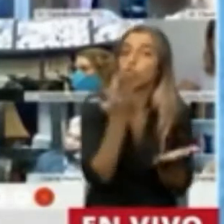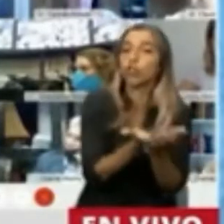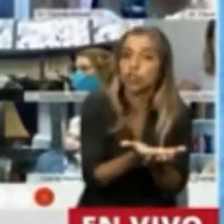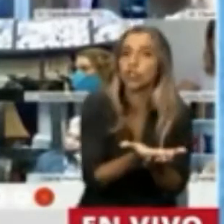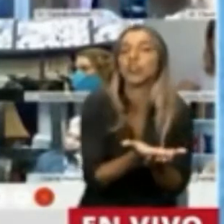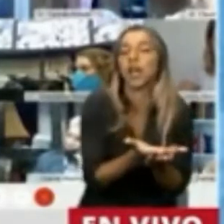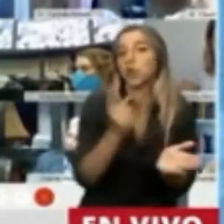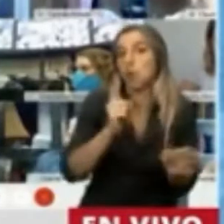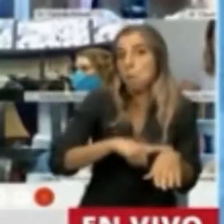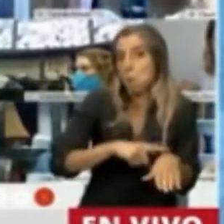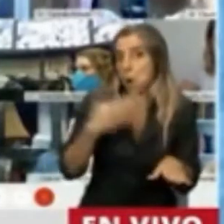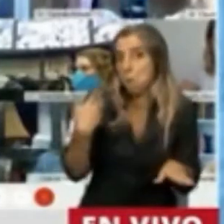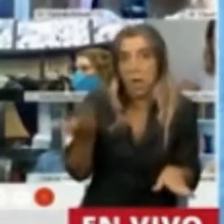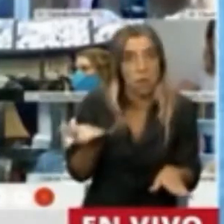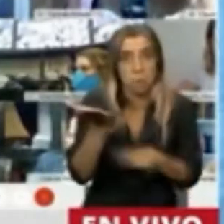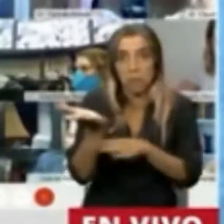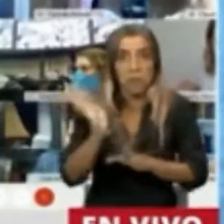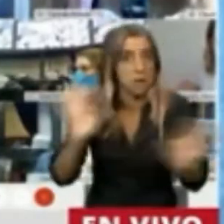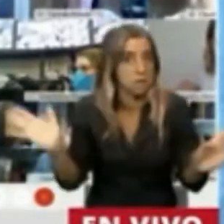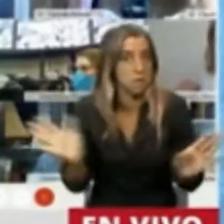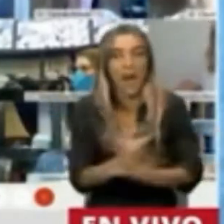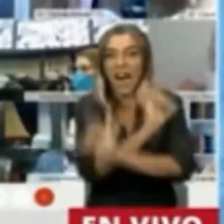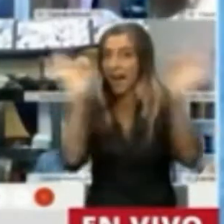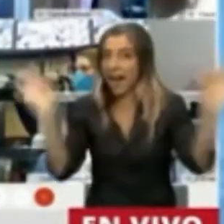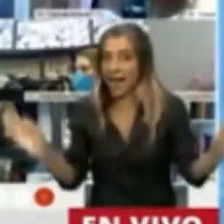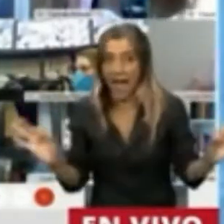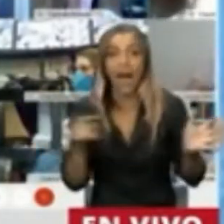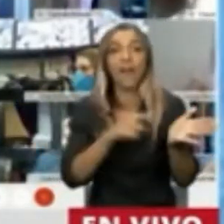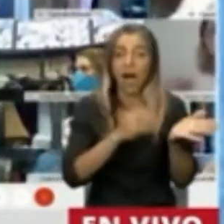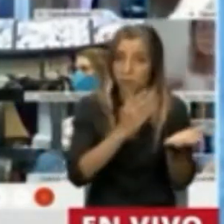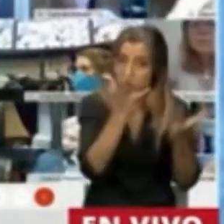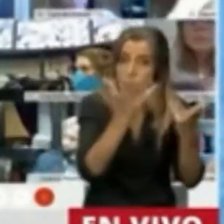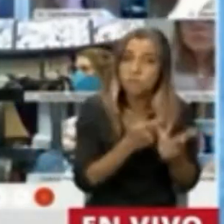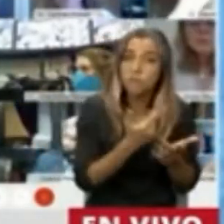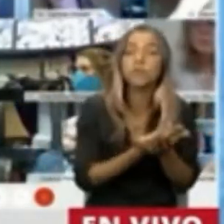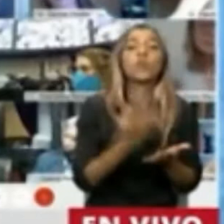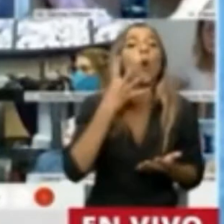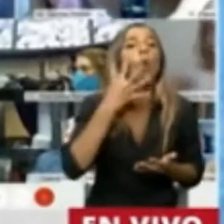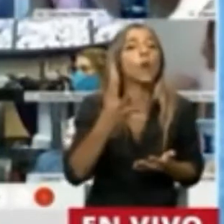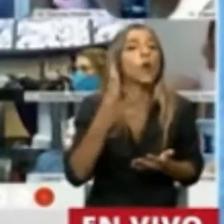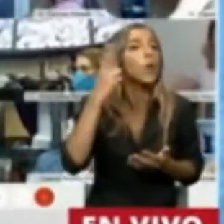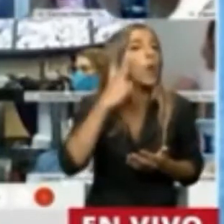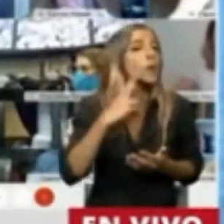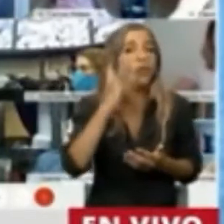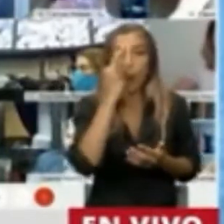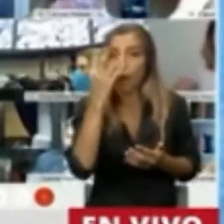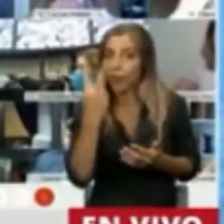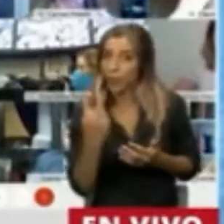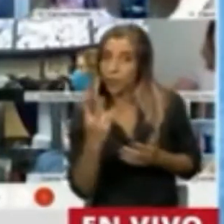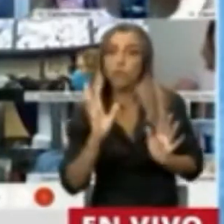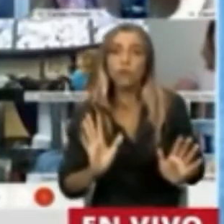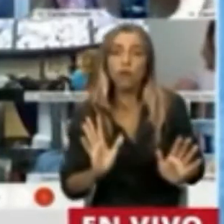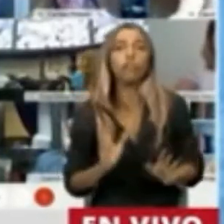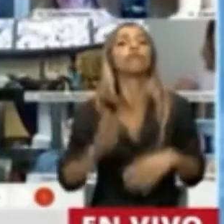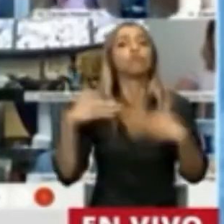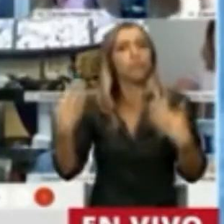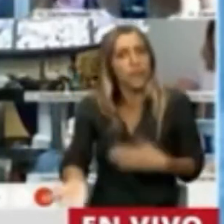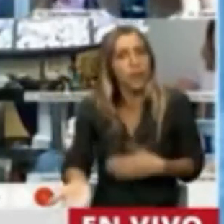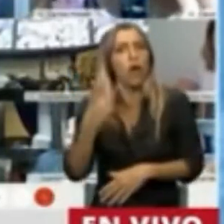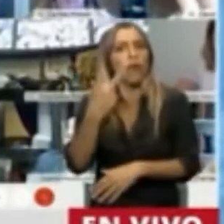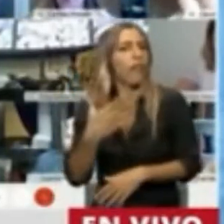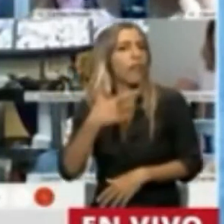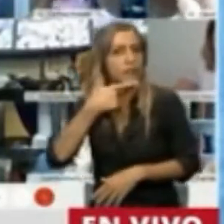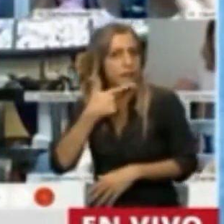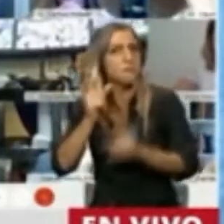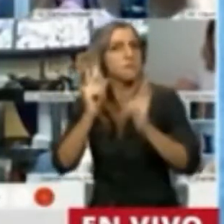humanitario, cuando ya era público. No pasó nada. Es el 4.422. El 2 de septiembre volvimos a elevar